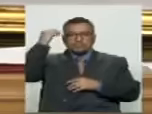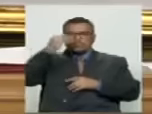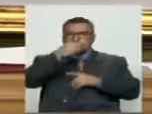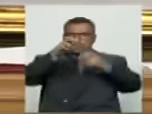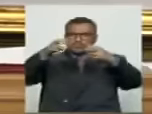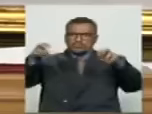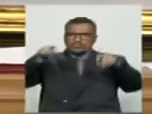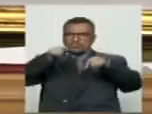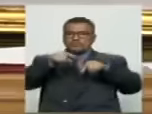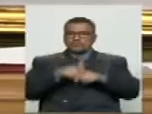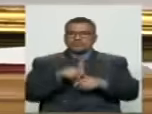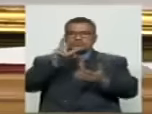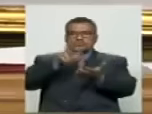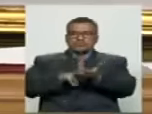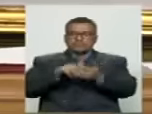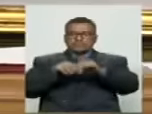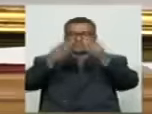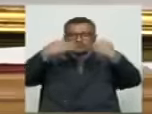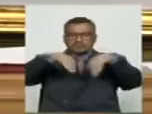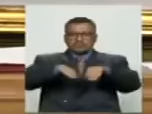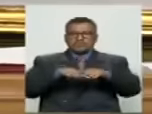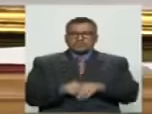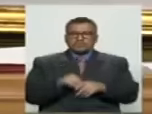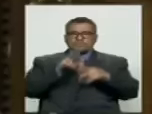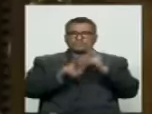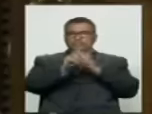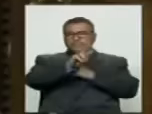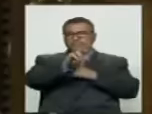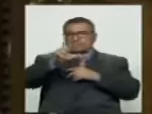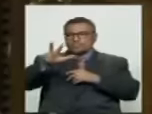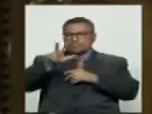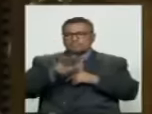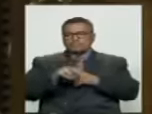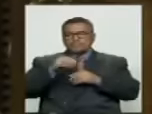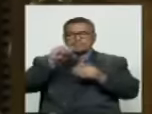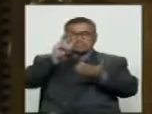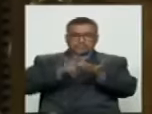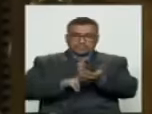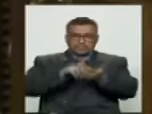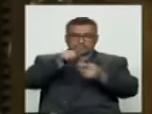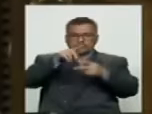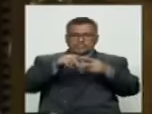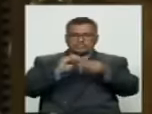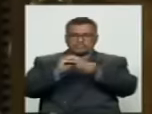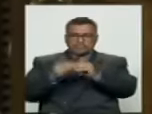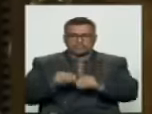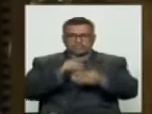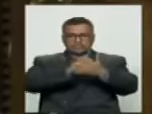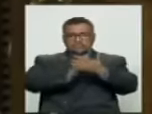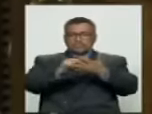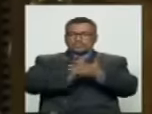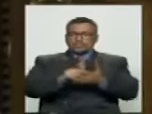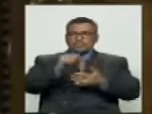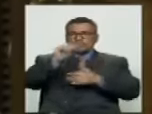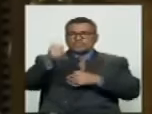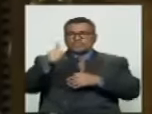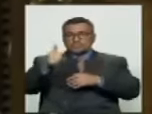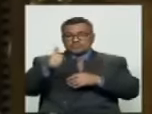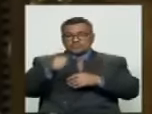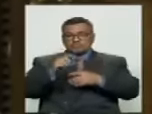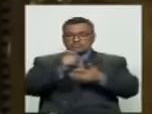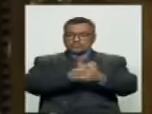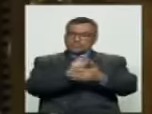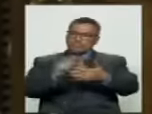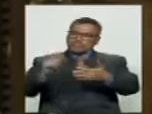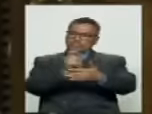el epígrafe. Aprobado. Siguiente. Vigésimo tercero. Se sugiere aprobar con modificación el contenido del artículo 10, quedando